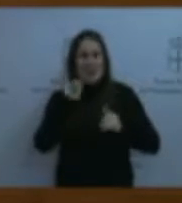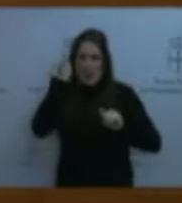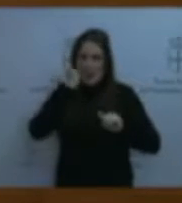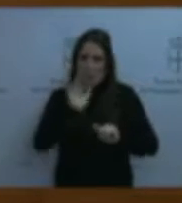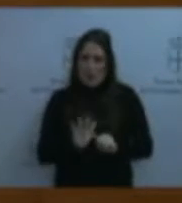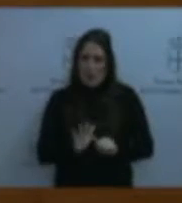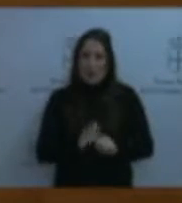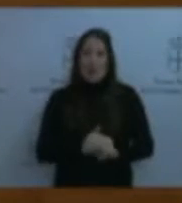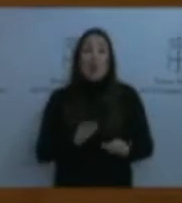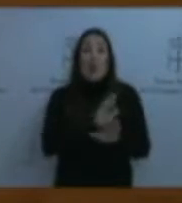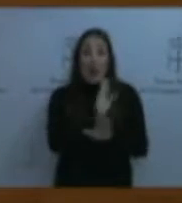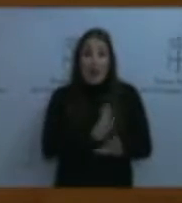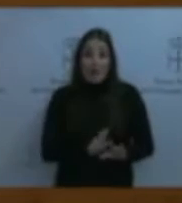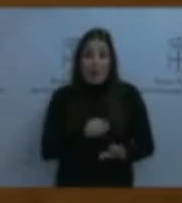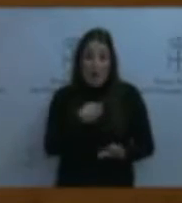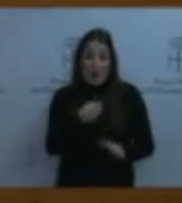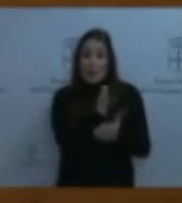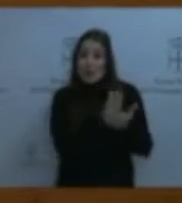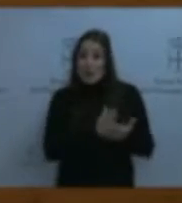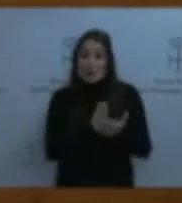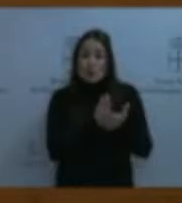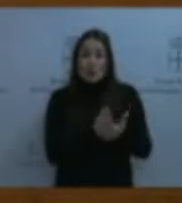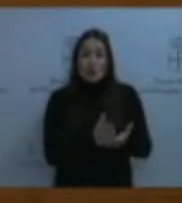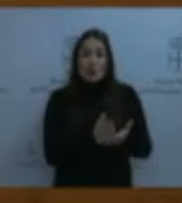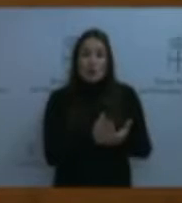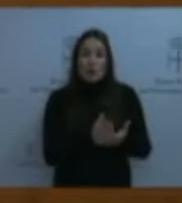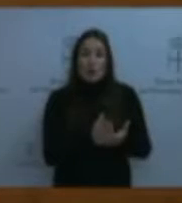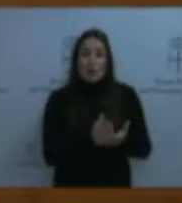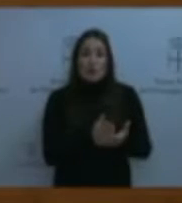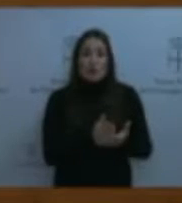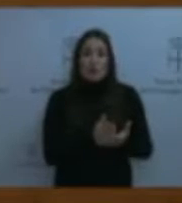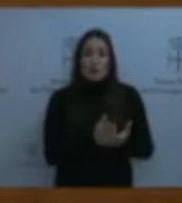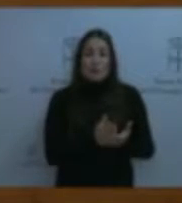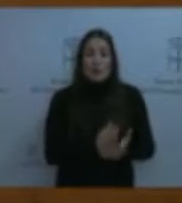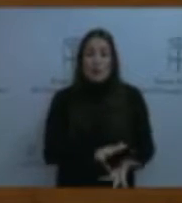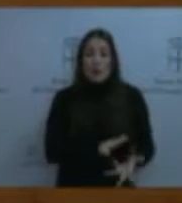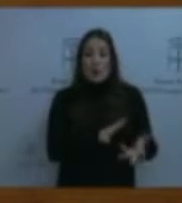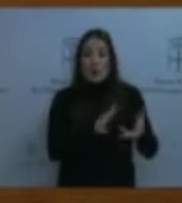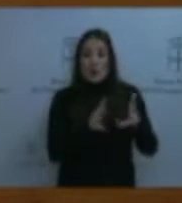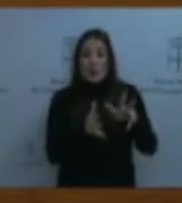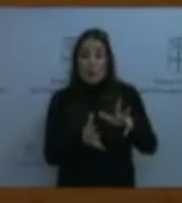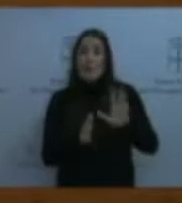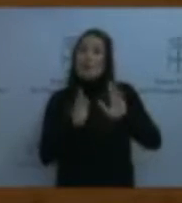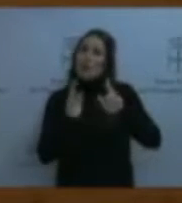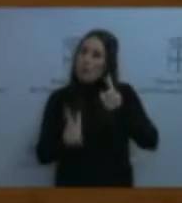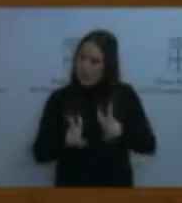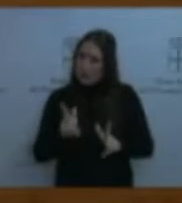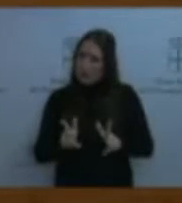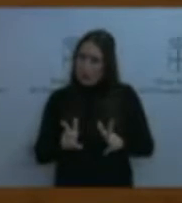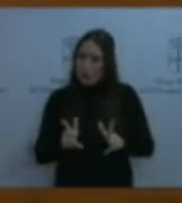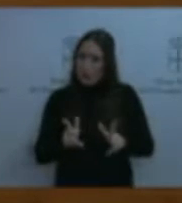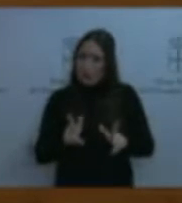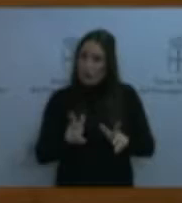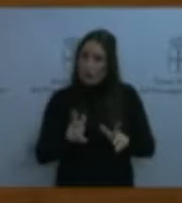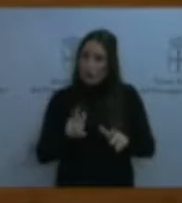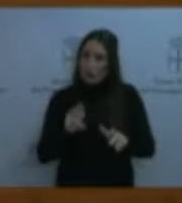Bueno, pues terminó este estudio transformándose para el País Vasco en un resultado